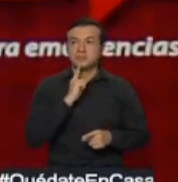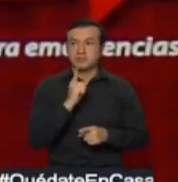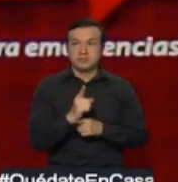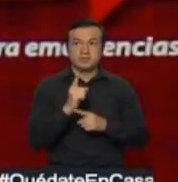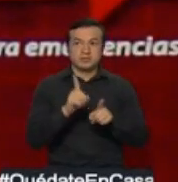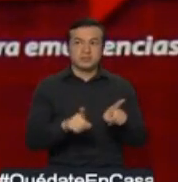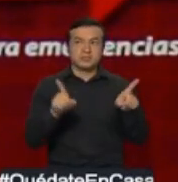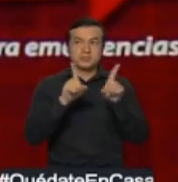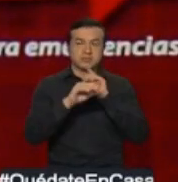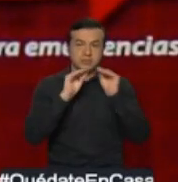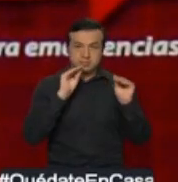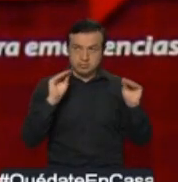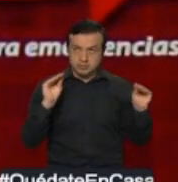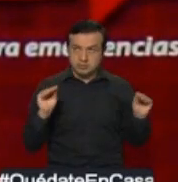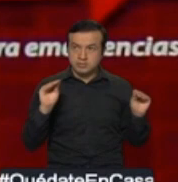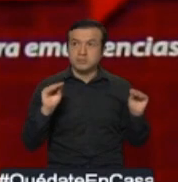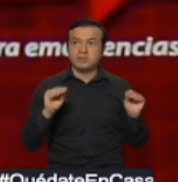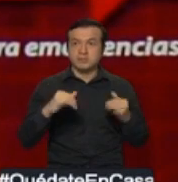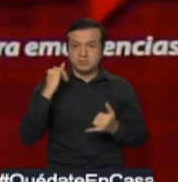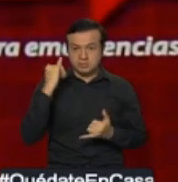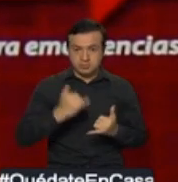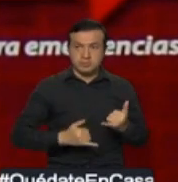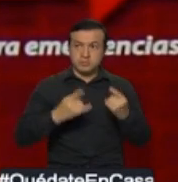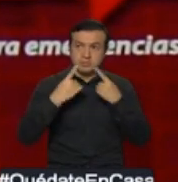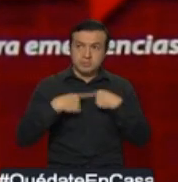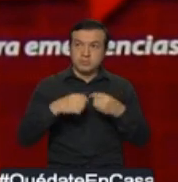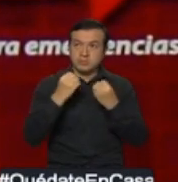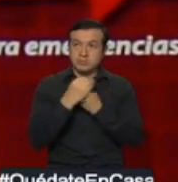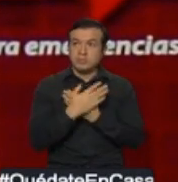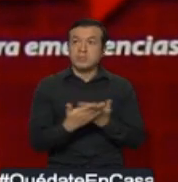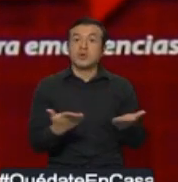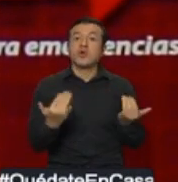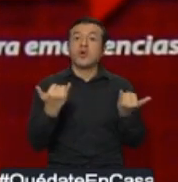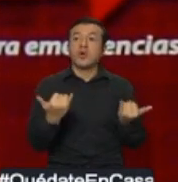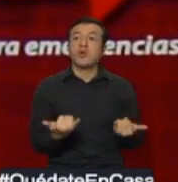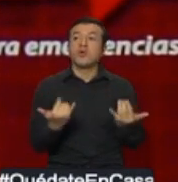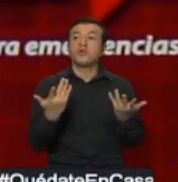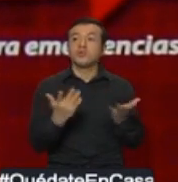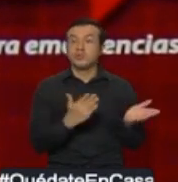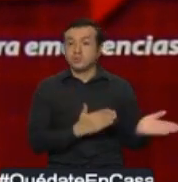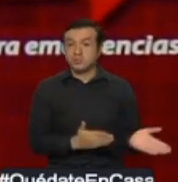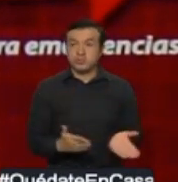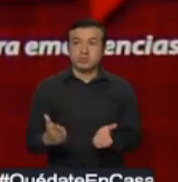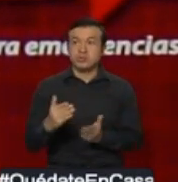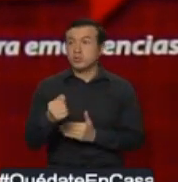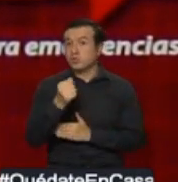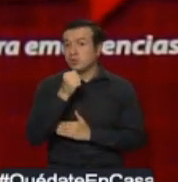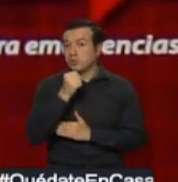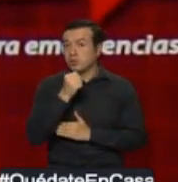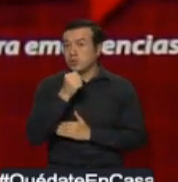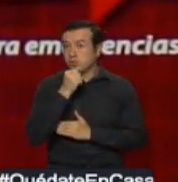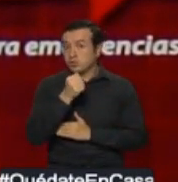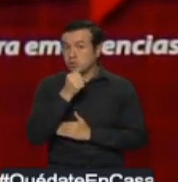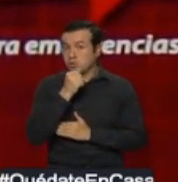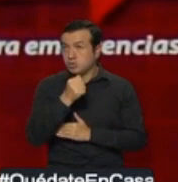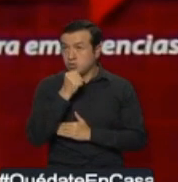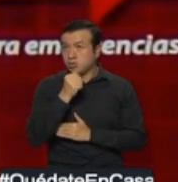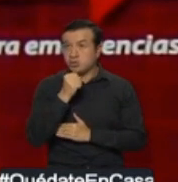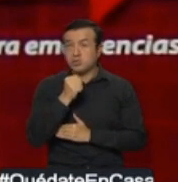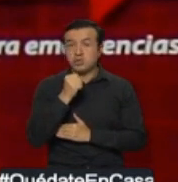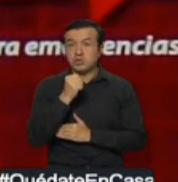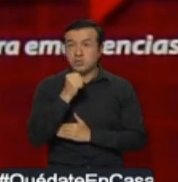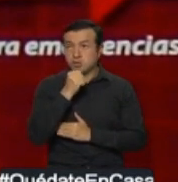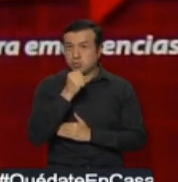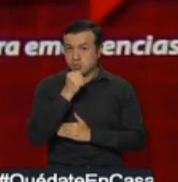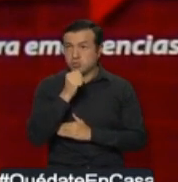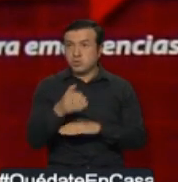las cifras y luego podemos cerrar esta parte de la cadena. Hoy pasaremos a las intervenciones con los periodistas a través de Zoom, como creo que